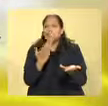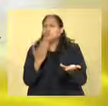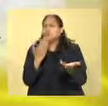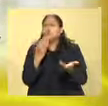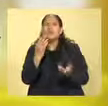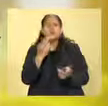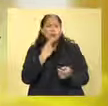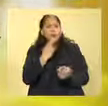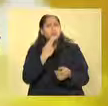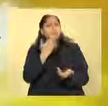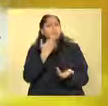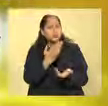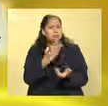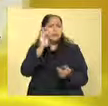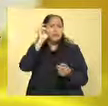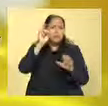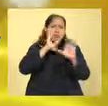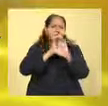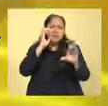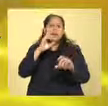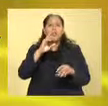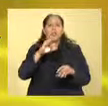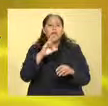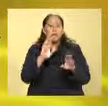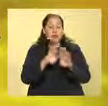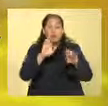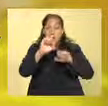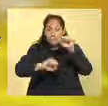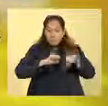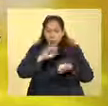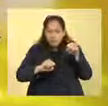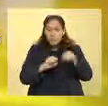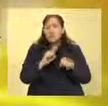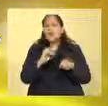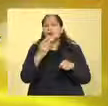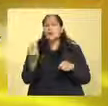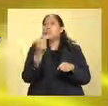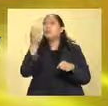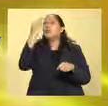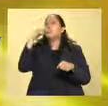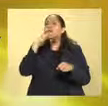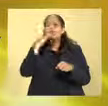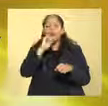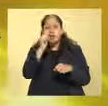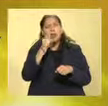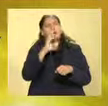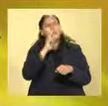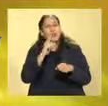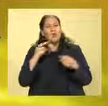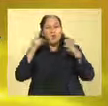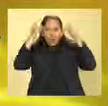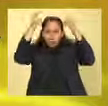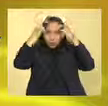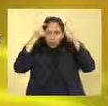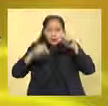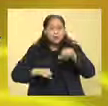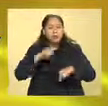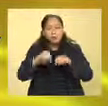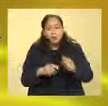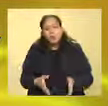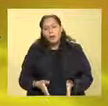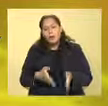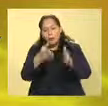muy buena, aparte de que no contaminas y de que contribuyes a que la, al mejoramiento del seguro, medio ambiente, porque cada ¿no? vez hay más